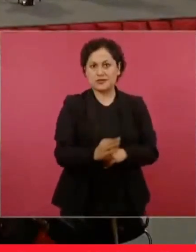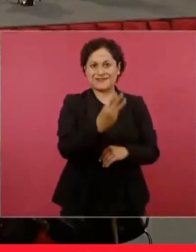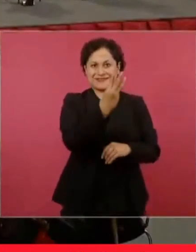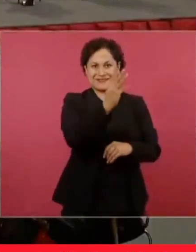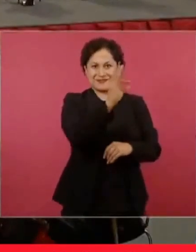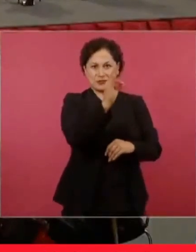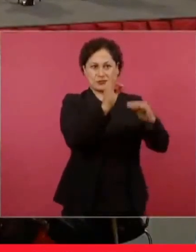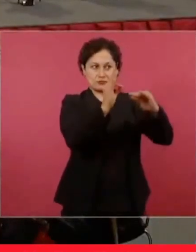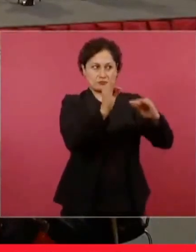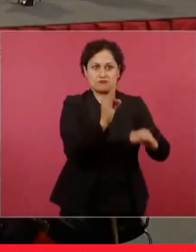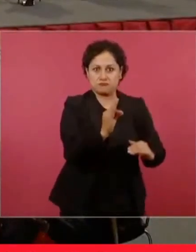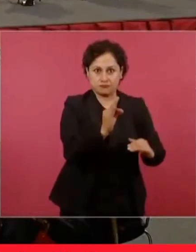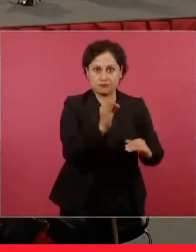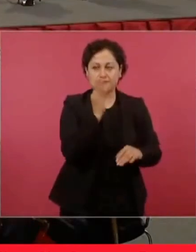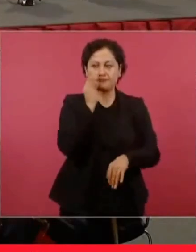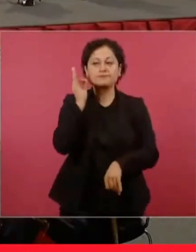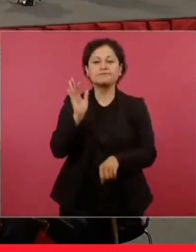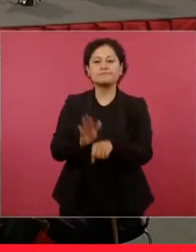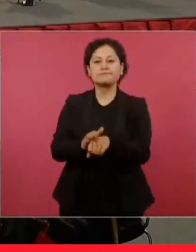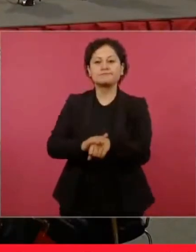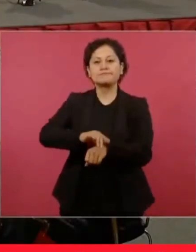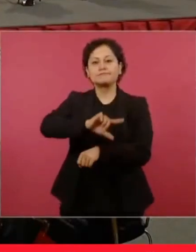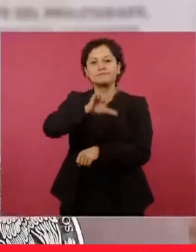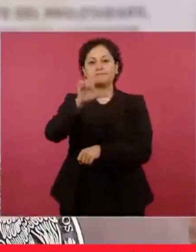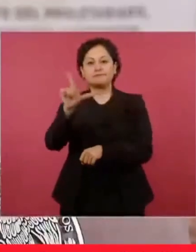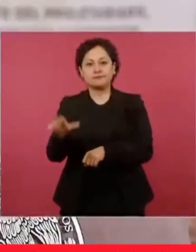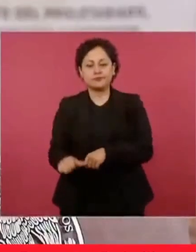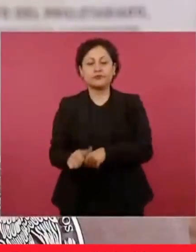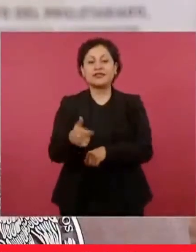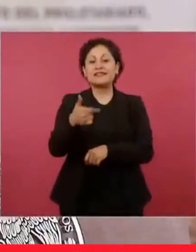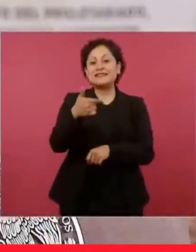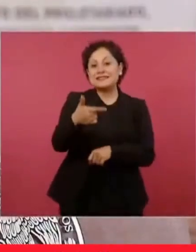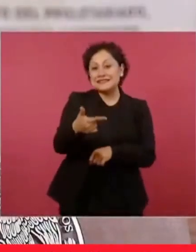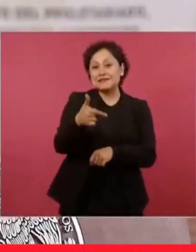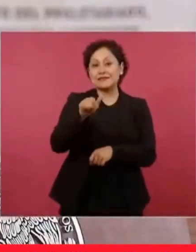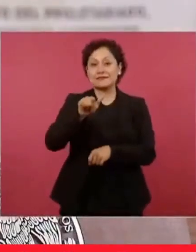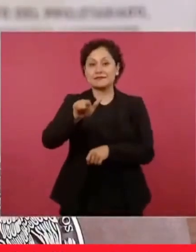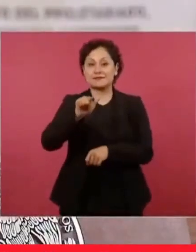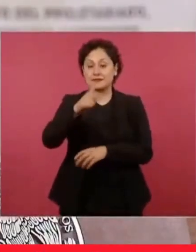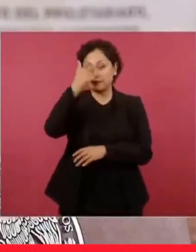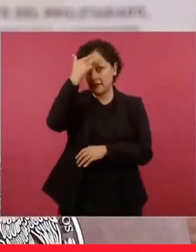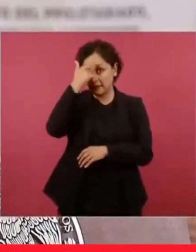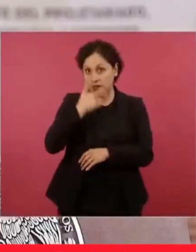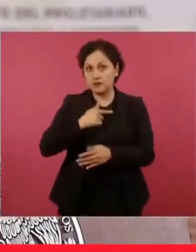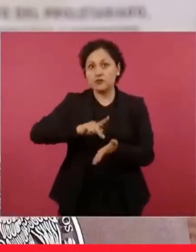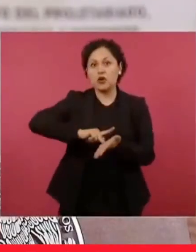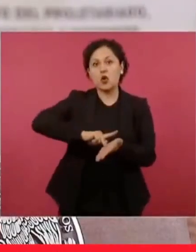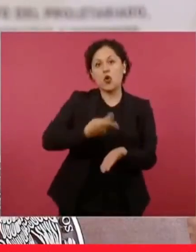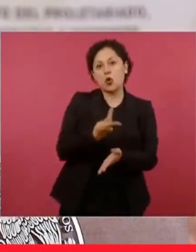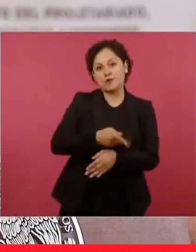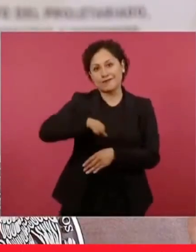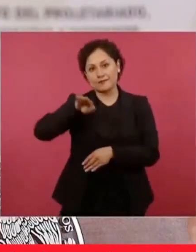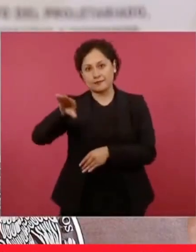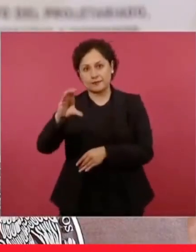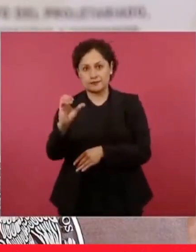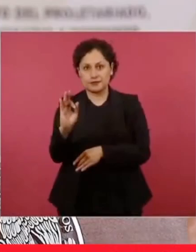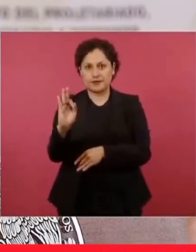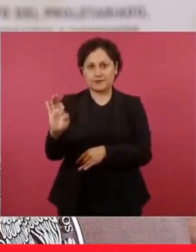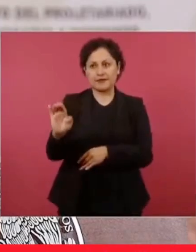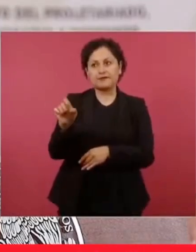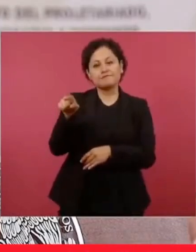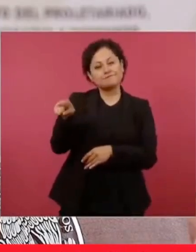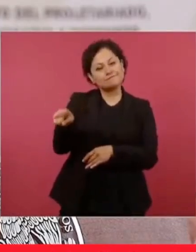3%, y a partir de las 19:17 horas solicitamos nuevamente a la Comisión Federal de Electricidad